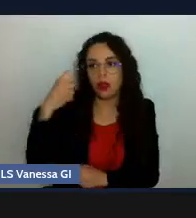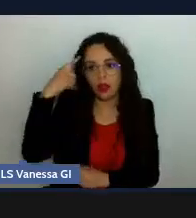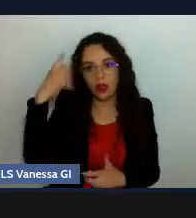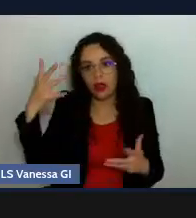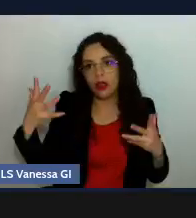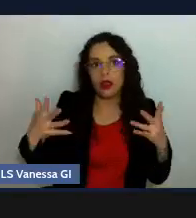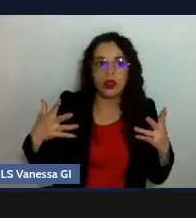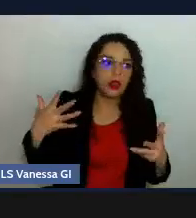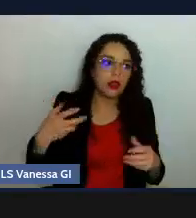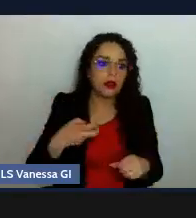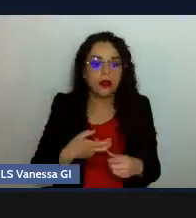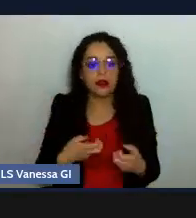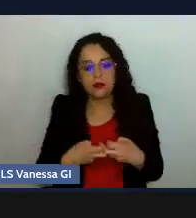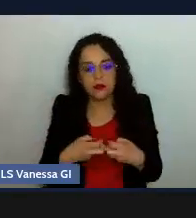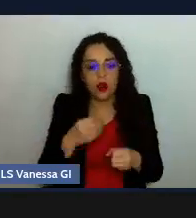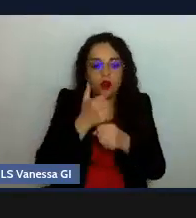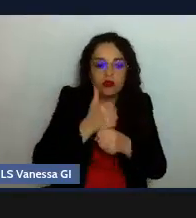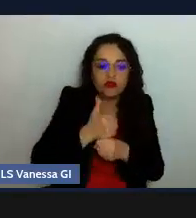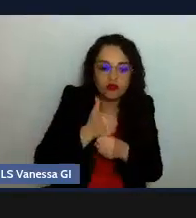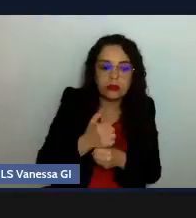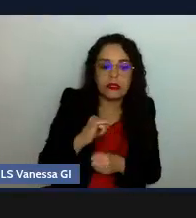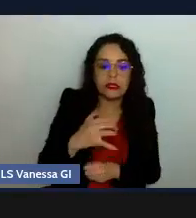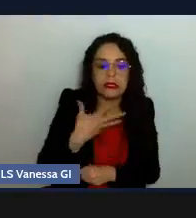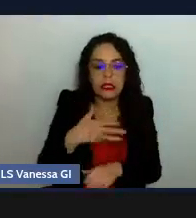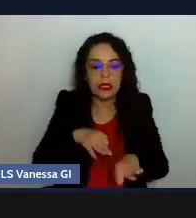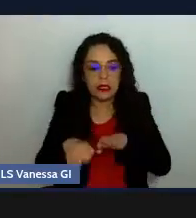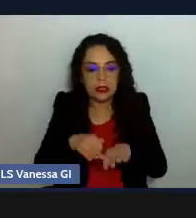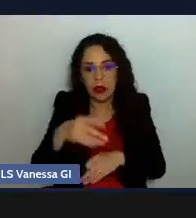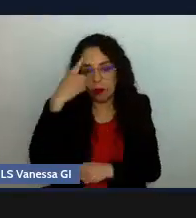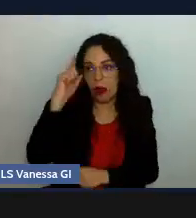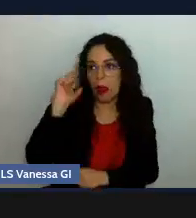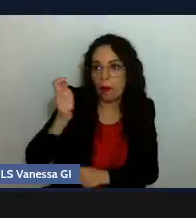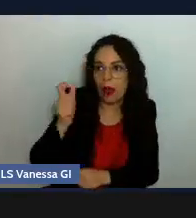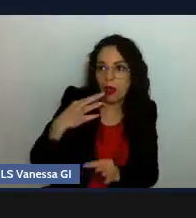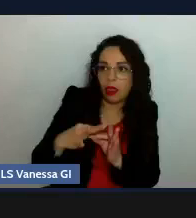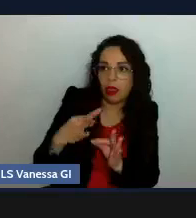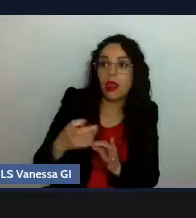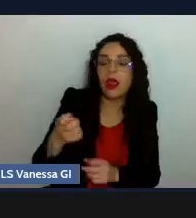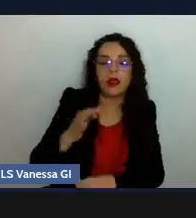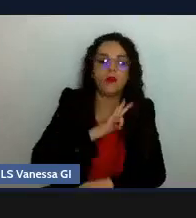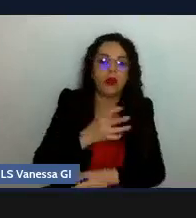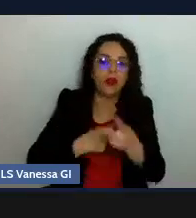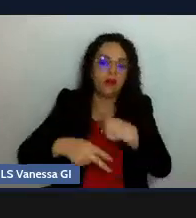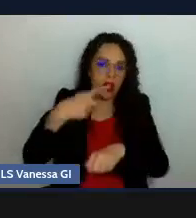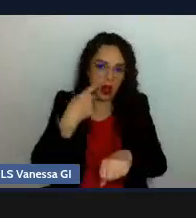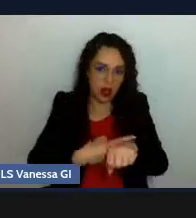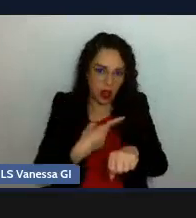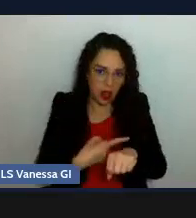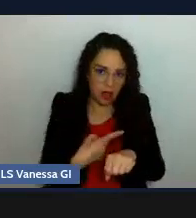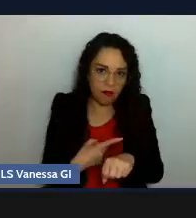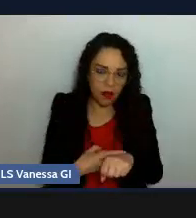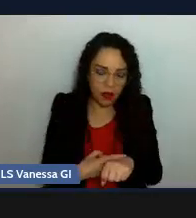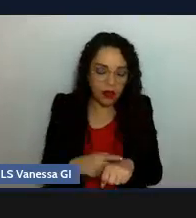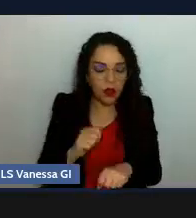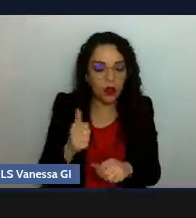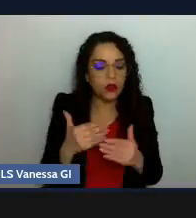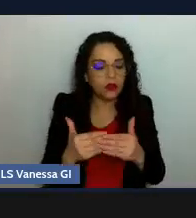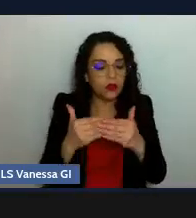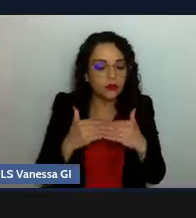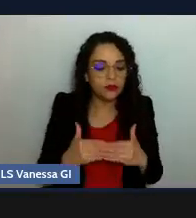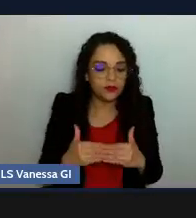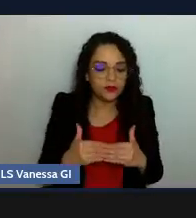esa idea de la salud medicalizada. Ahora, ¿qué oportunidades hay? Afortunadamente sí